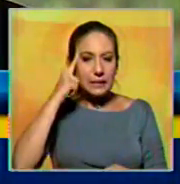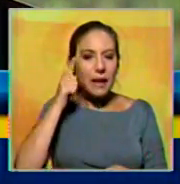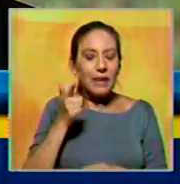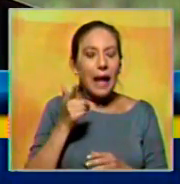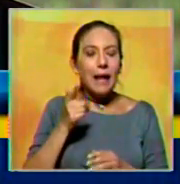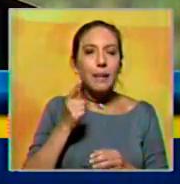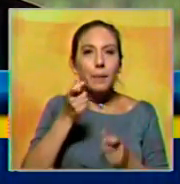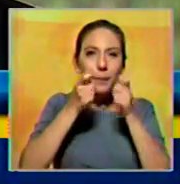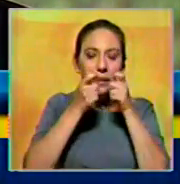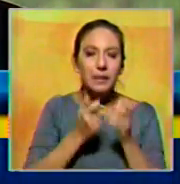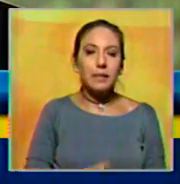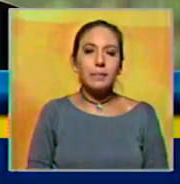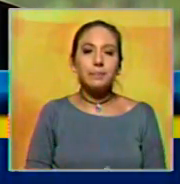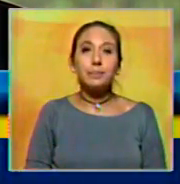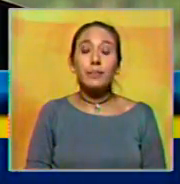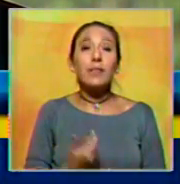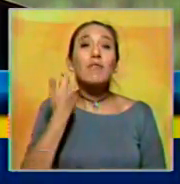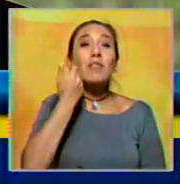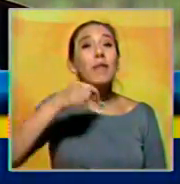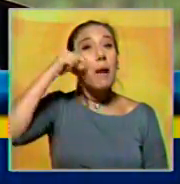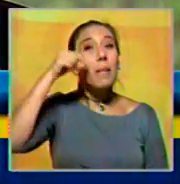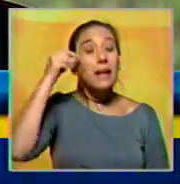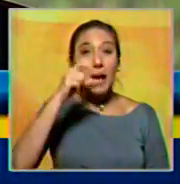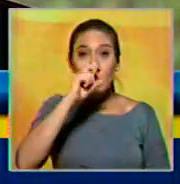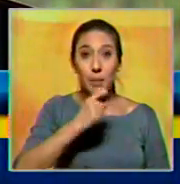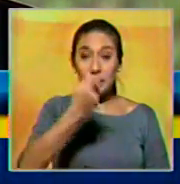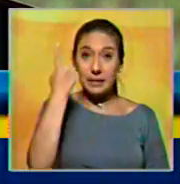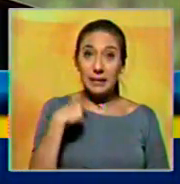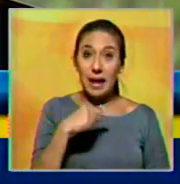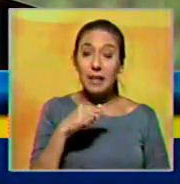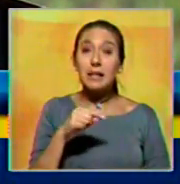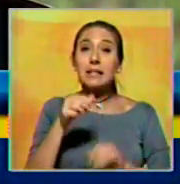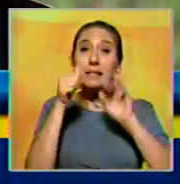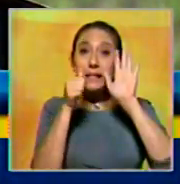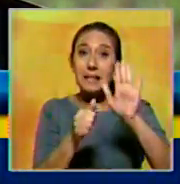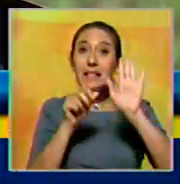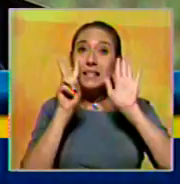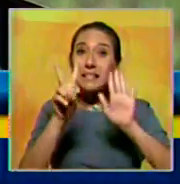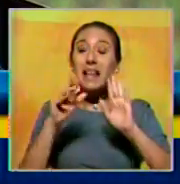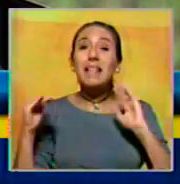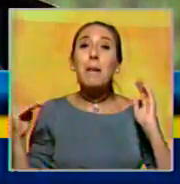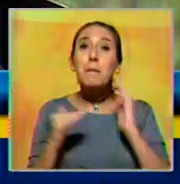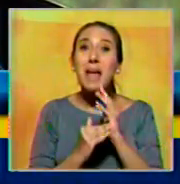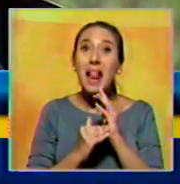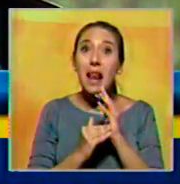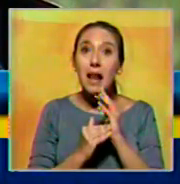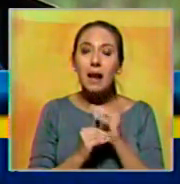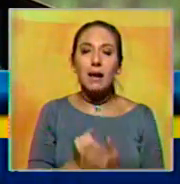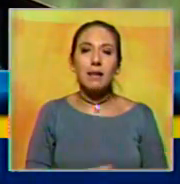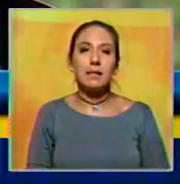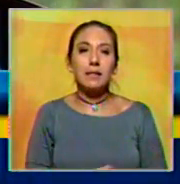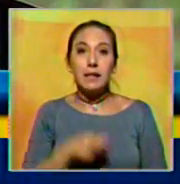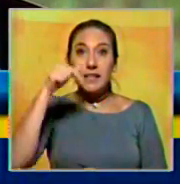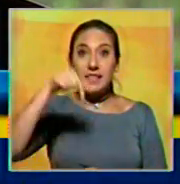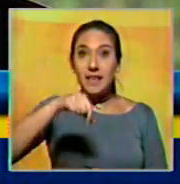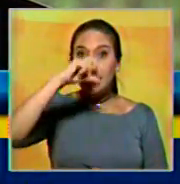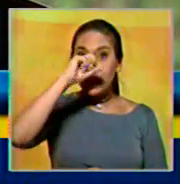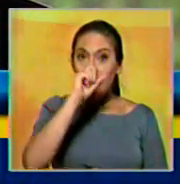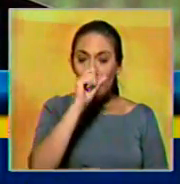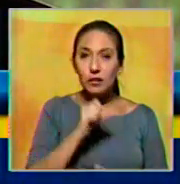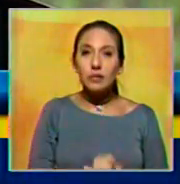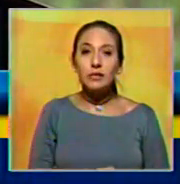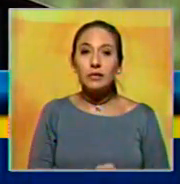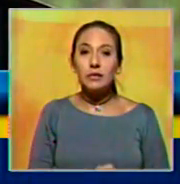trata. Y la malaria, tenemos que el año pasado teníamos 17.263 para esta semana, y este año